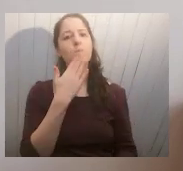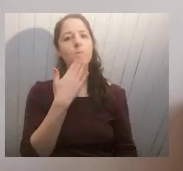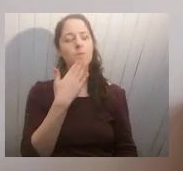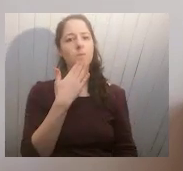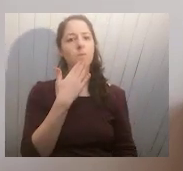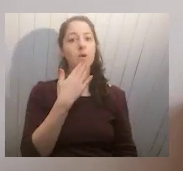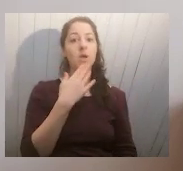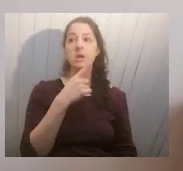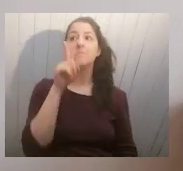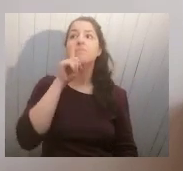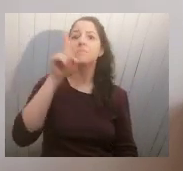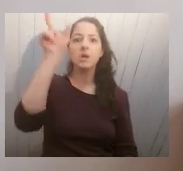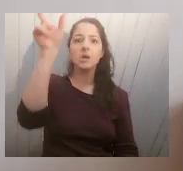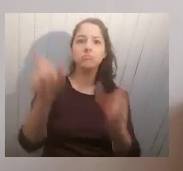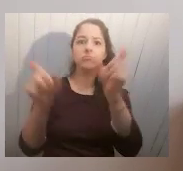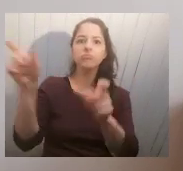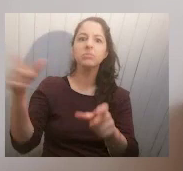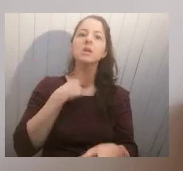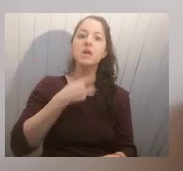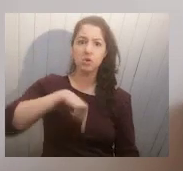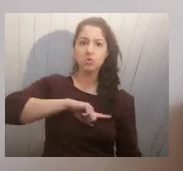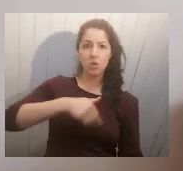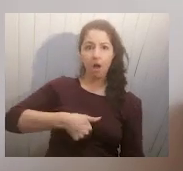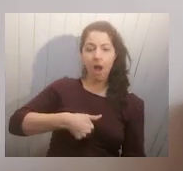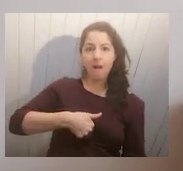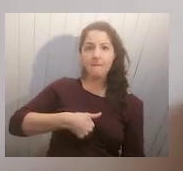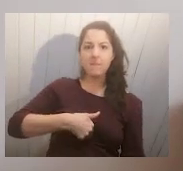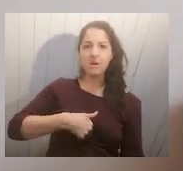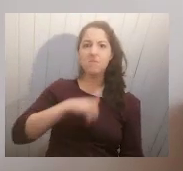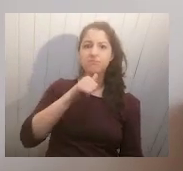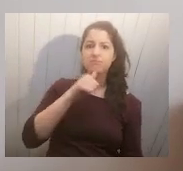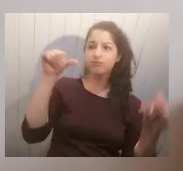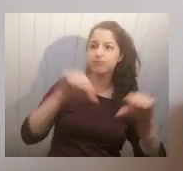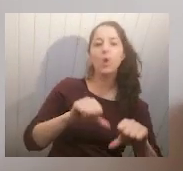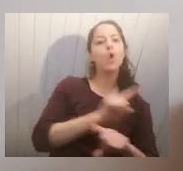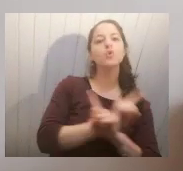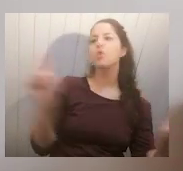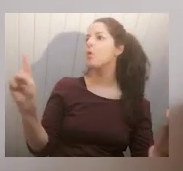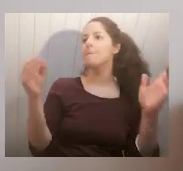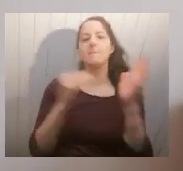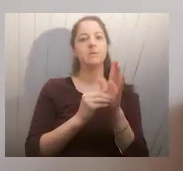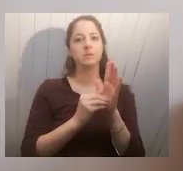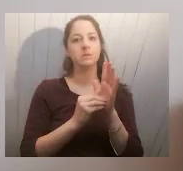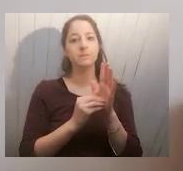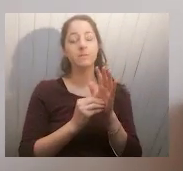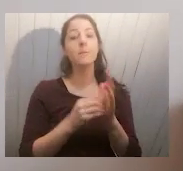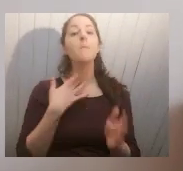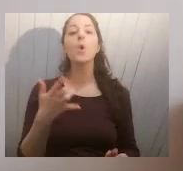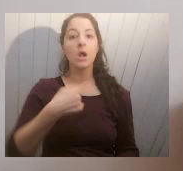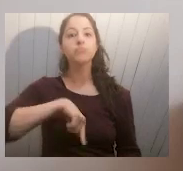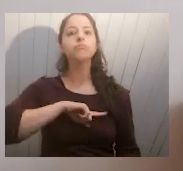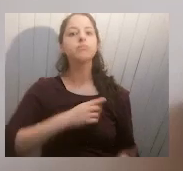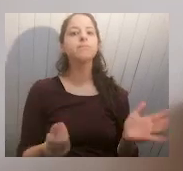y juntes lo defendemos hoy. Y a quienes pretenden condenarnos al hambre y a la miseria, les